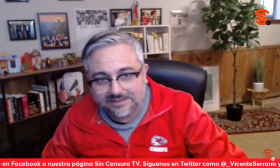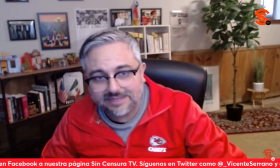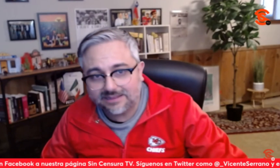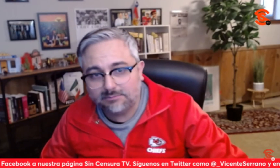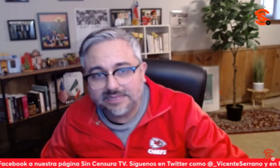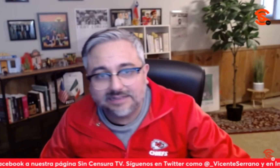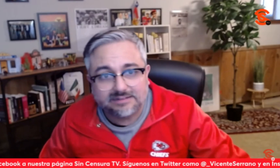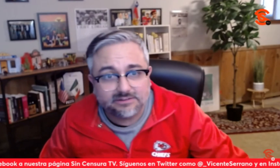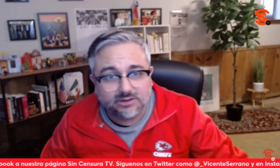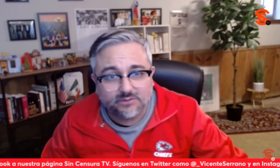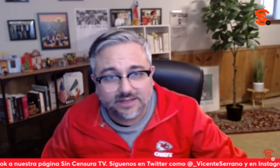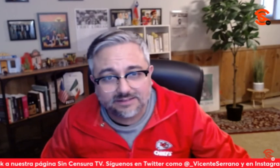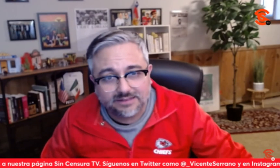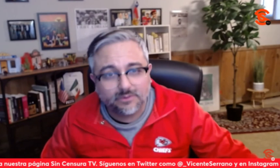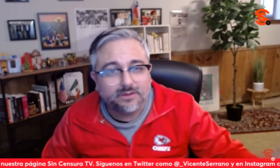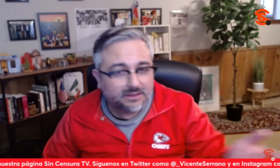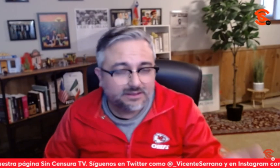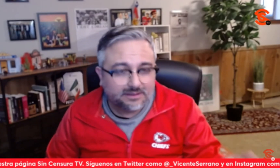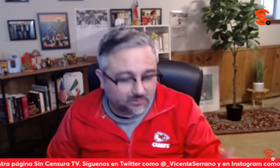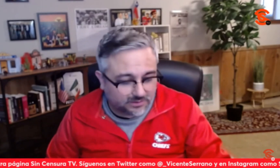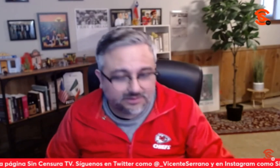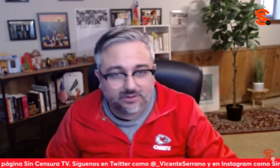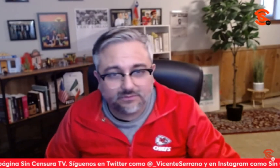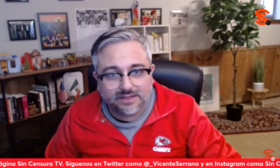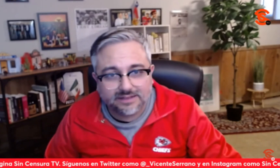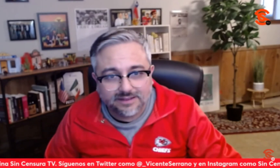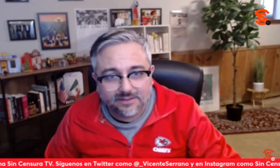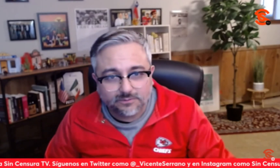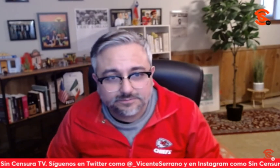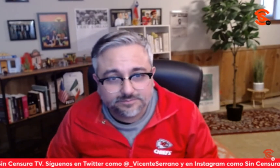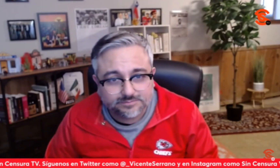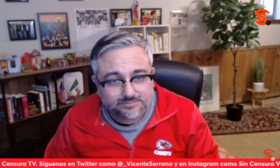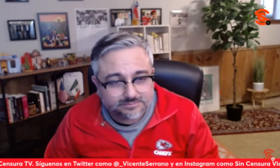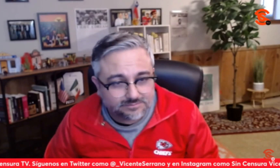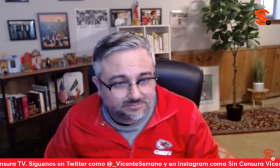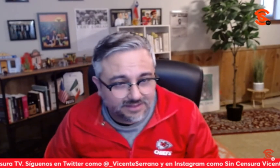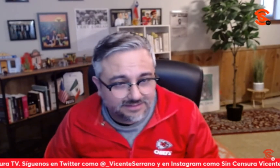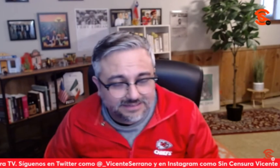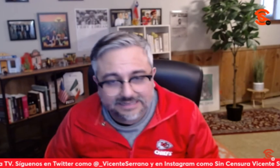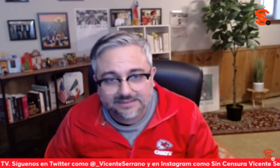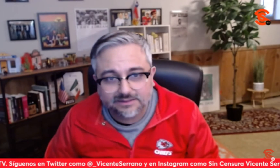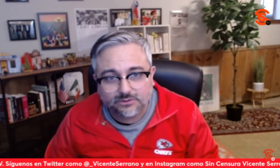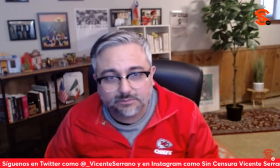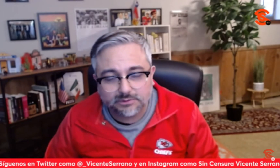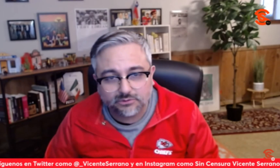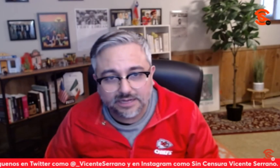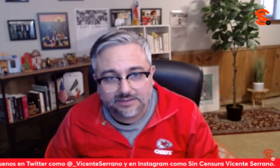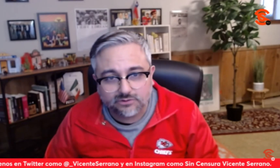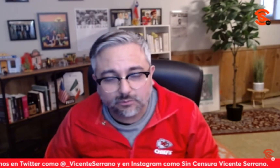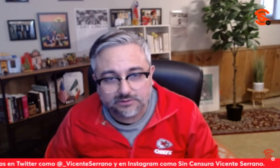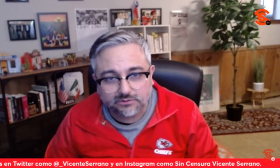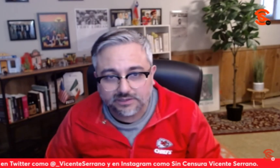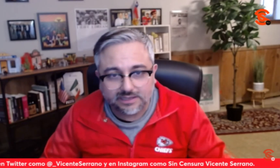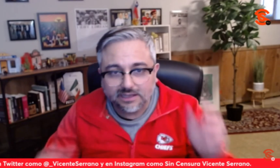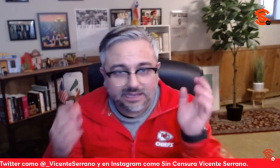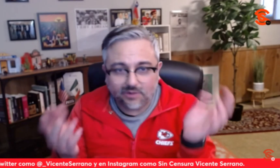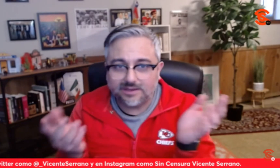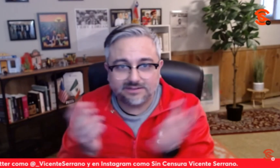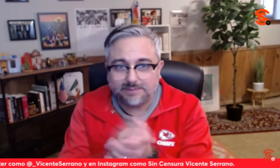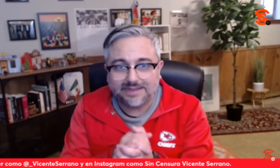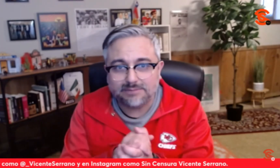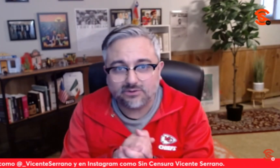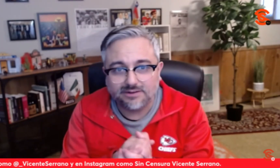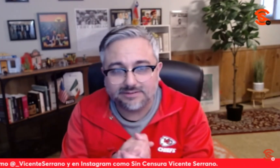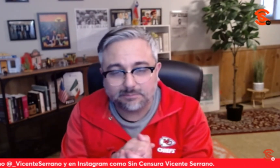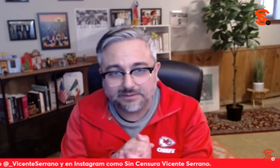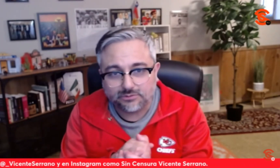su estrategia de militarización ha fracasado. Lo que creo que ha fracasado es el intento de personajes como estos que, aunque